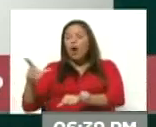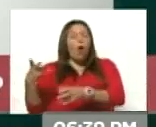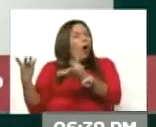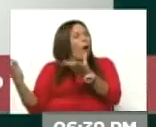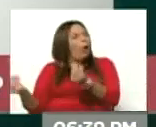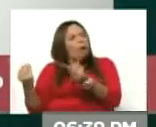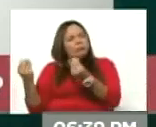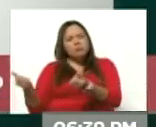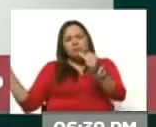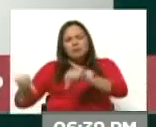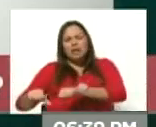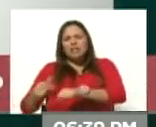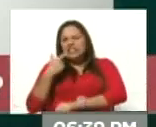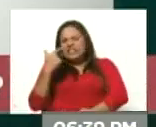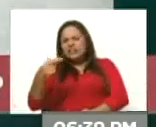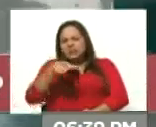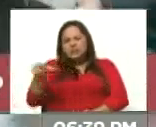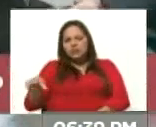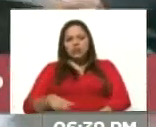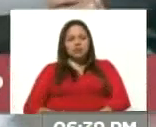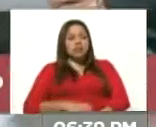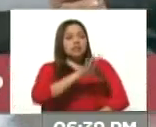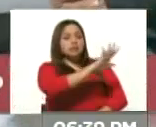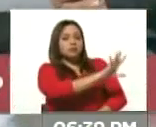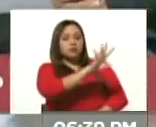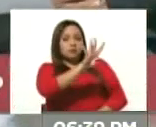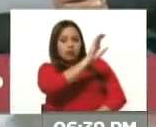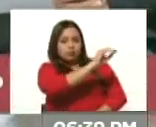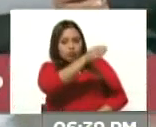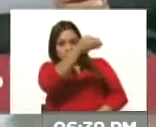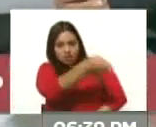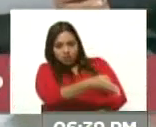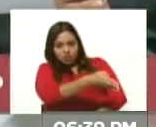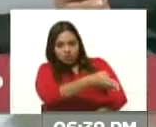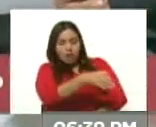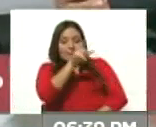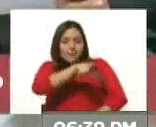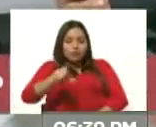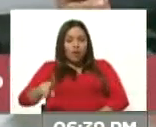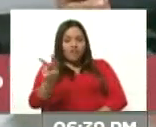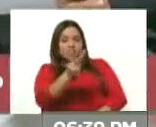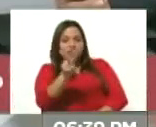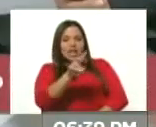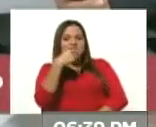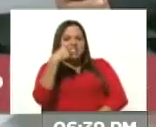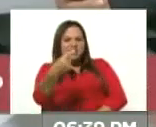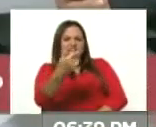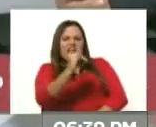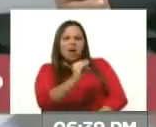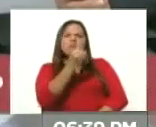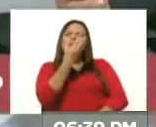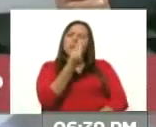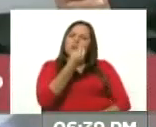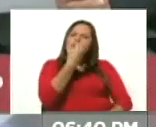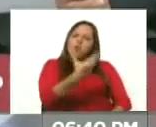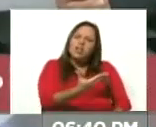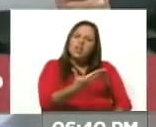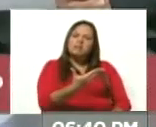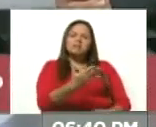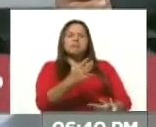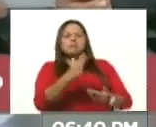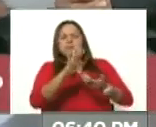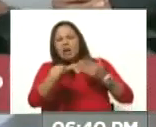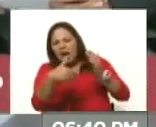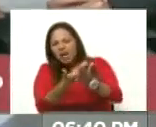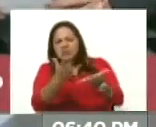que dice la gente 54% 54% de los venezolanos califican como muy buena buena y regular a buena la